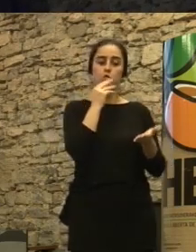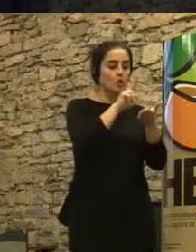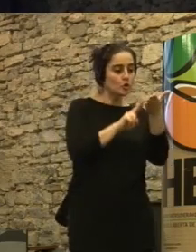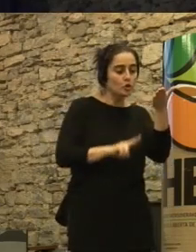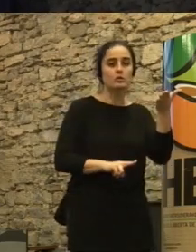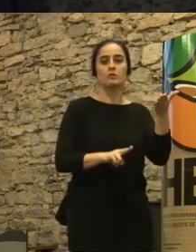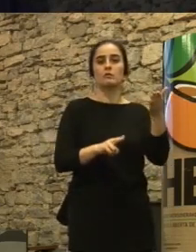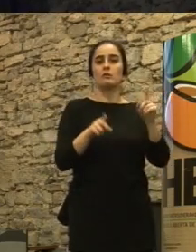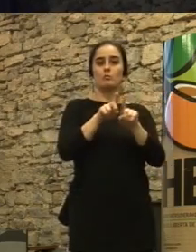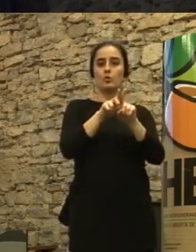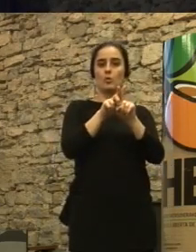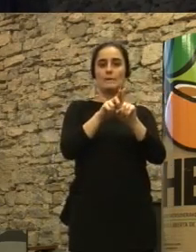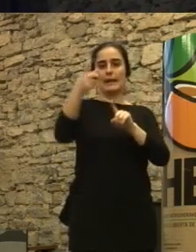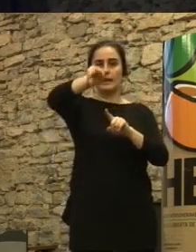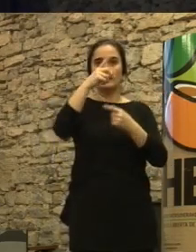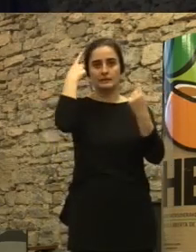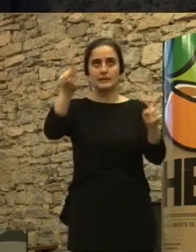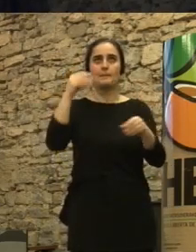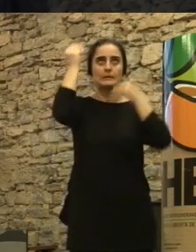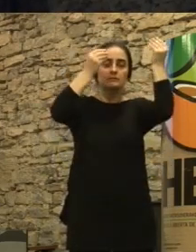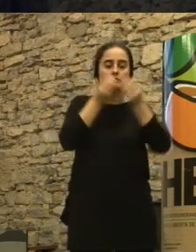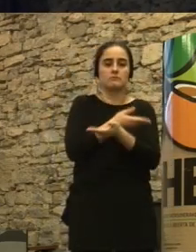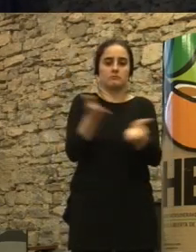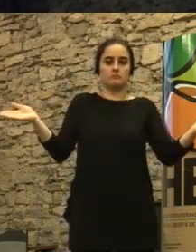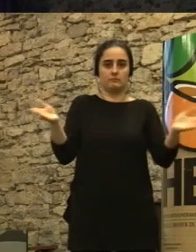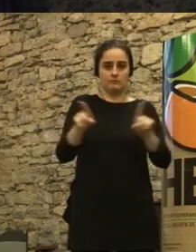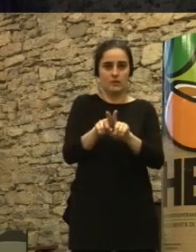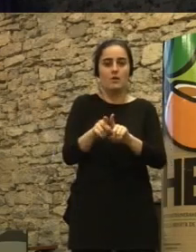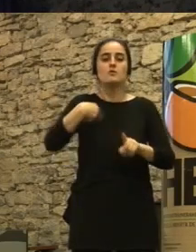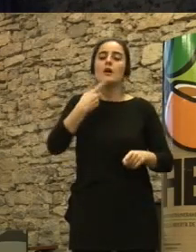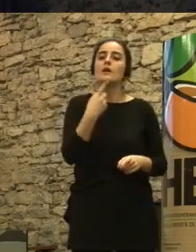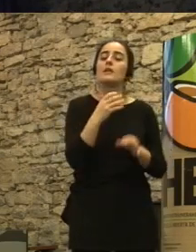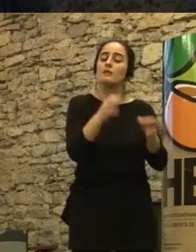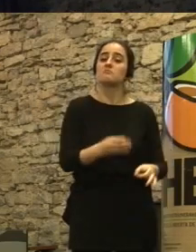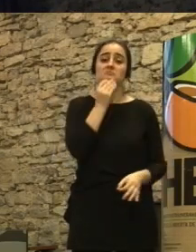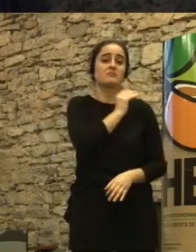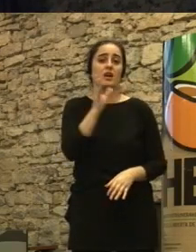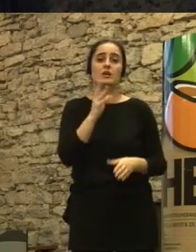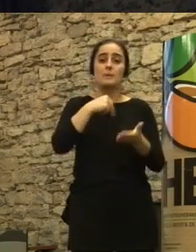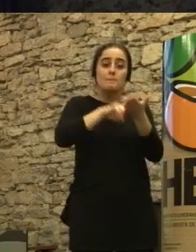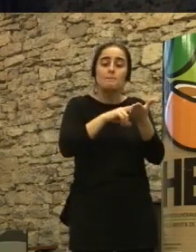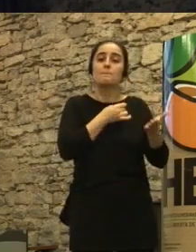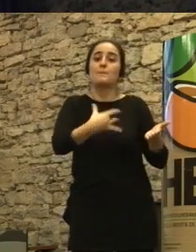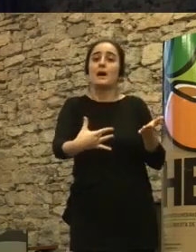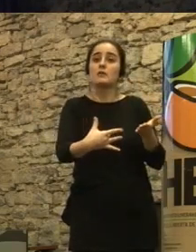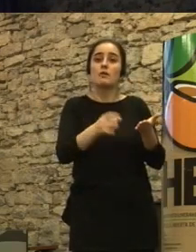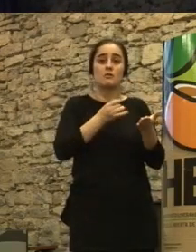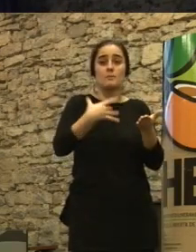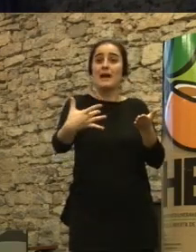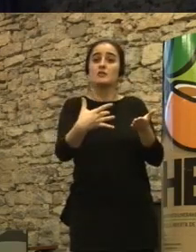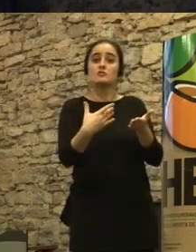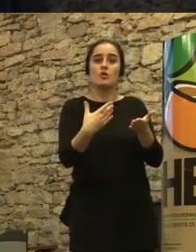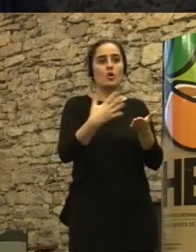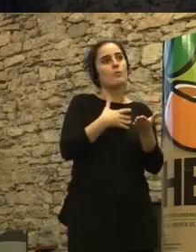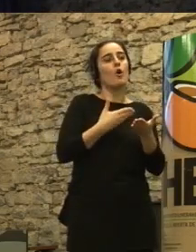modo de declaración de intenciones, ¿no? Uh-huh. Yo siempre les decía que lo mejor era que la pegatina en blanco, en lugar de llevar un ofrecimiento, llevara